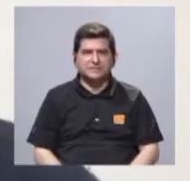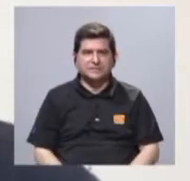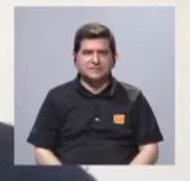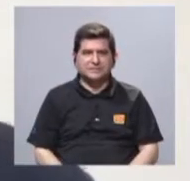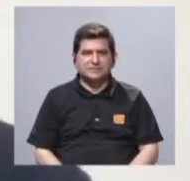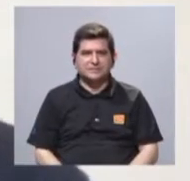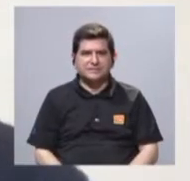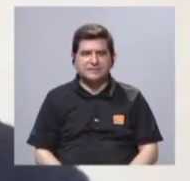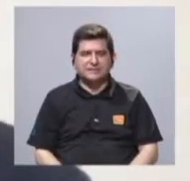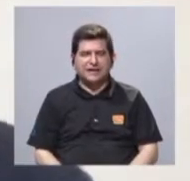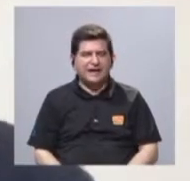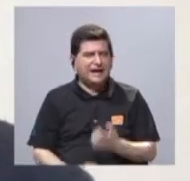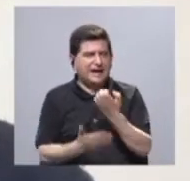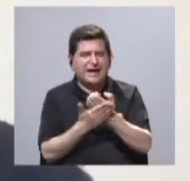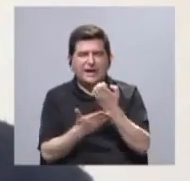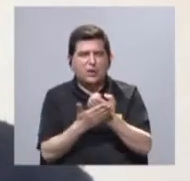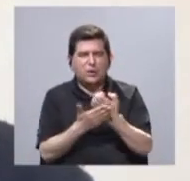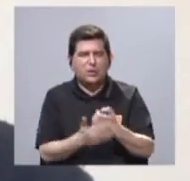sustantivo,